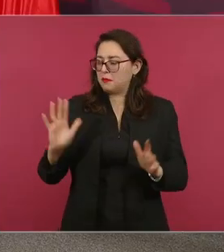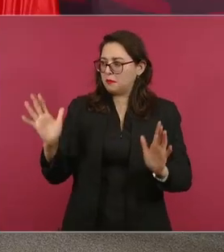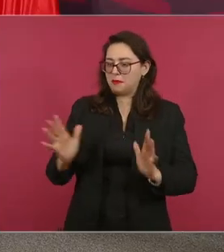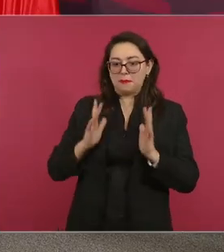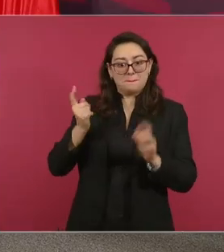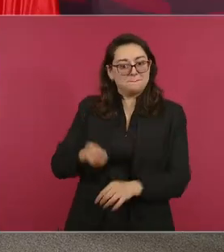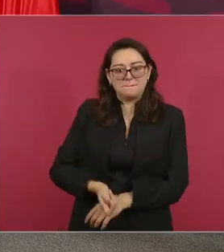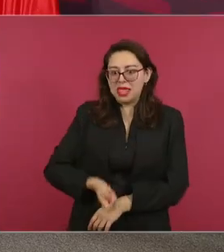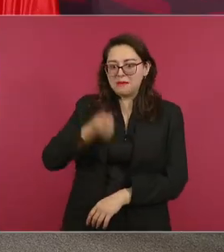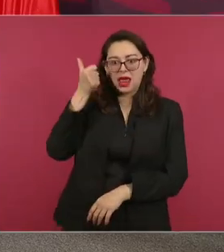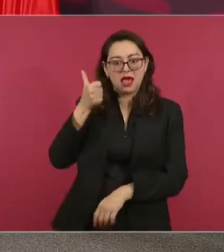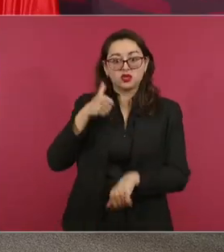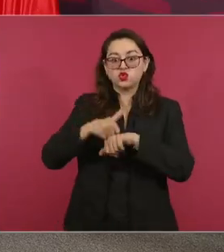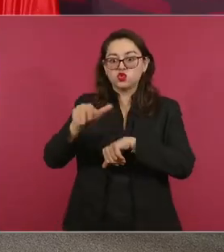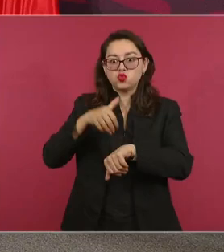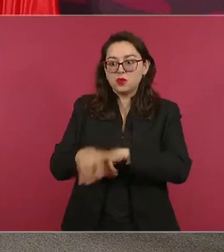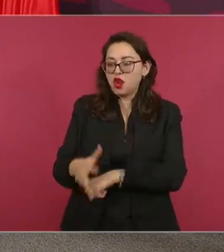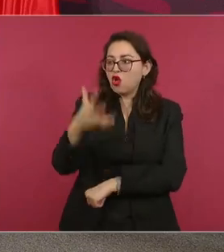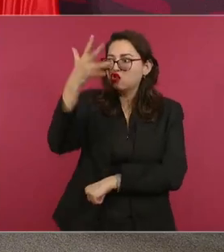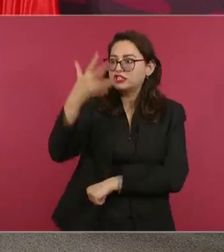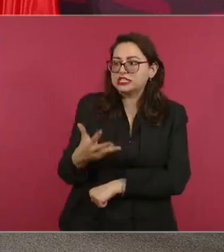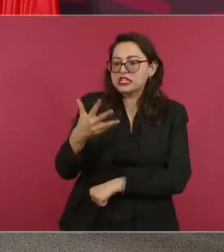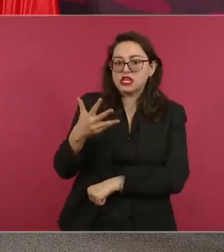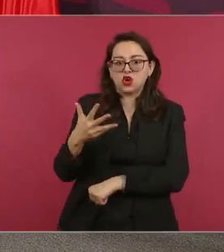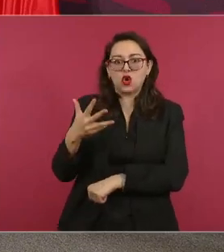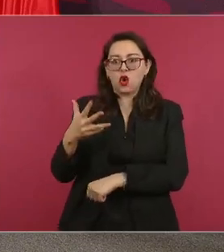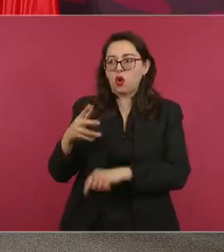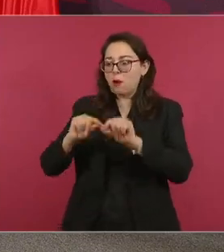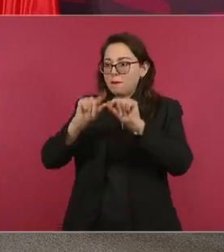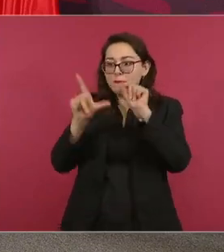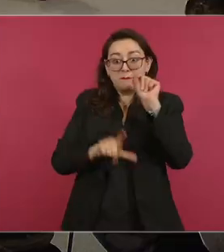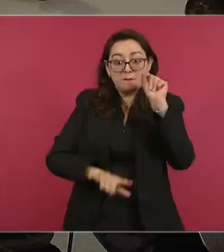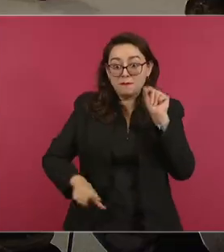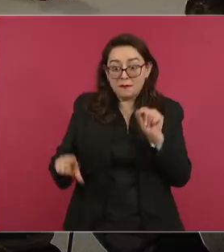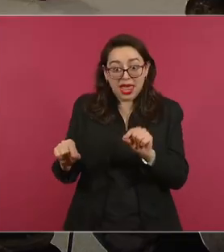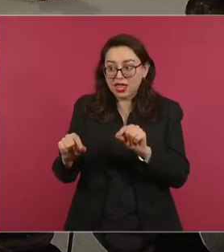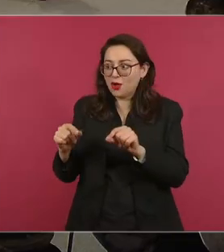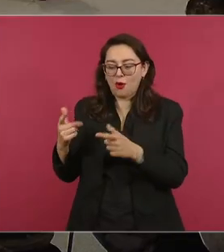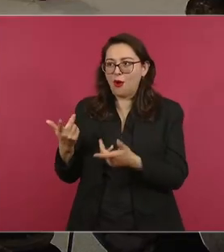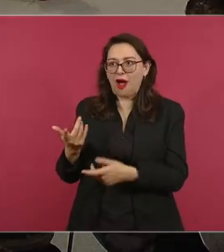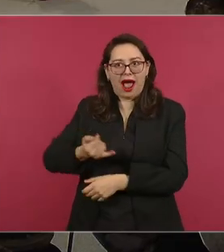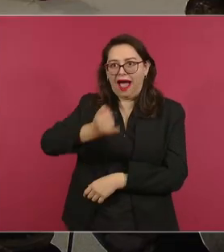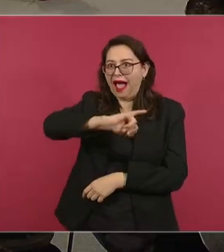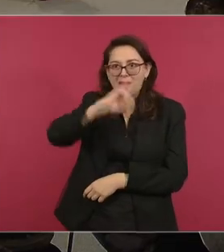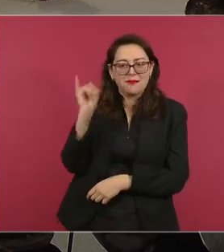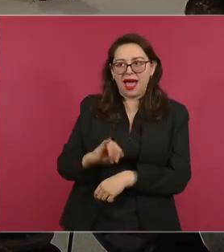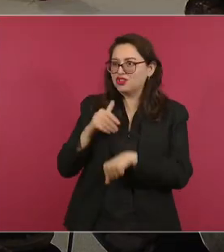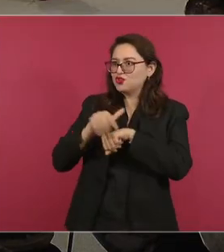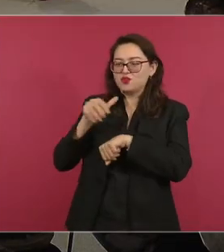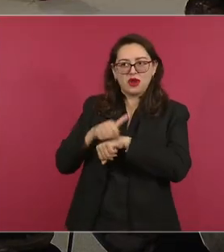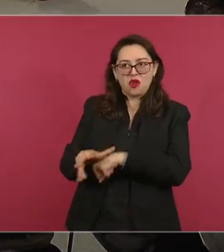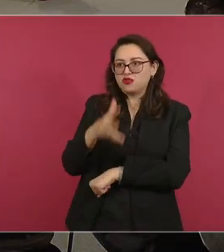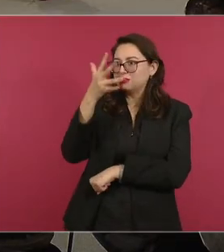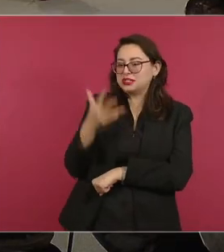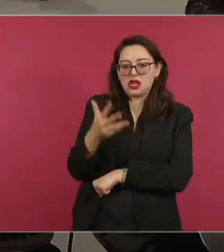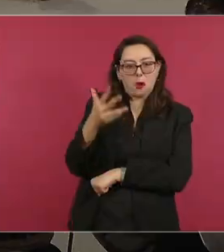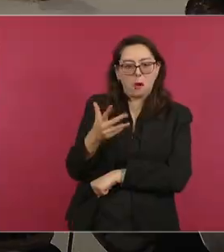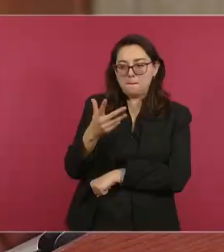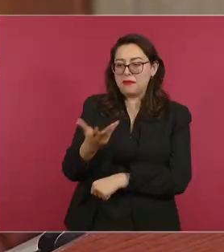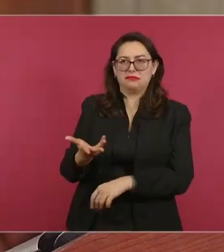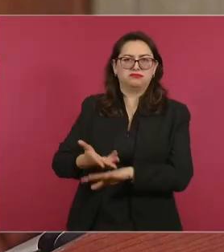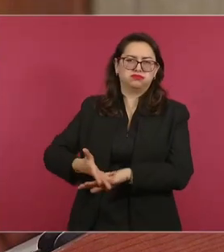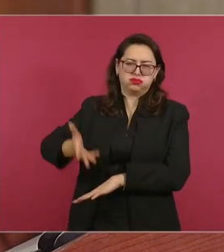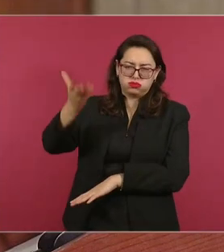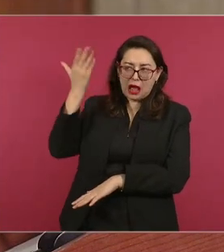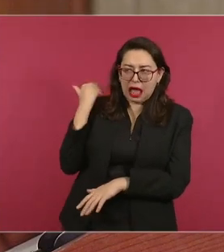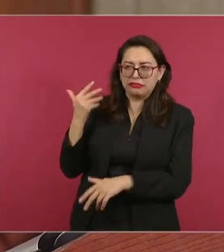5 en impactar las costas del Pacífico mexicano. El primero en impactar las costas del Pacífico mexicano. Entre los de mayor intensidad